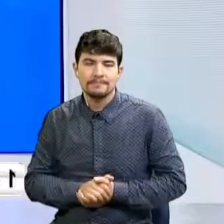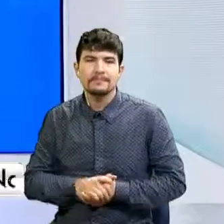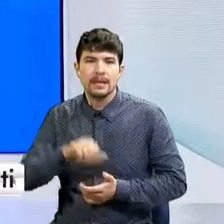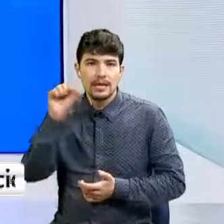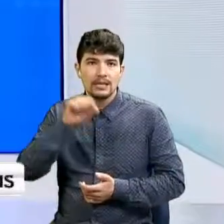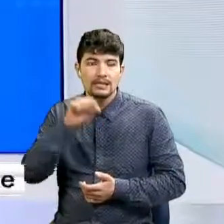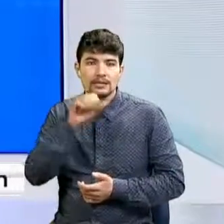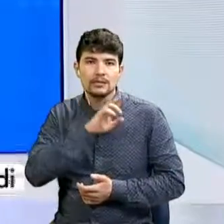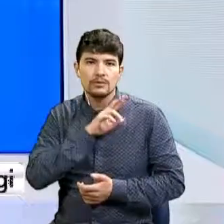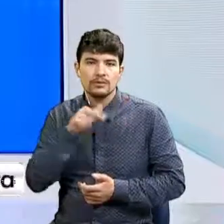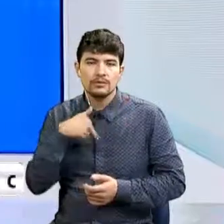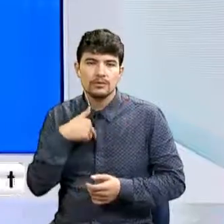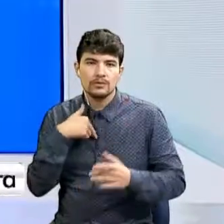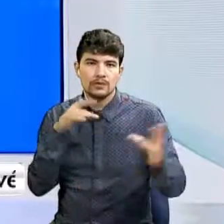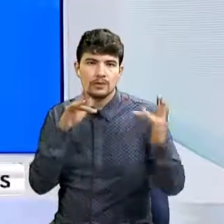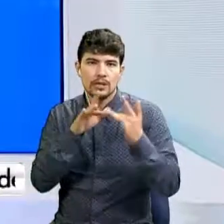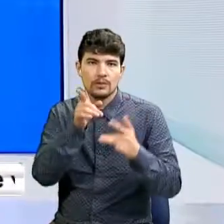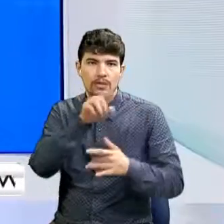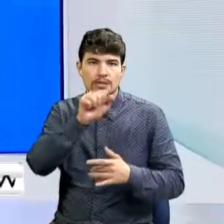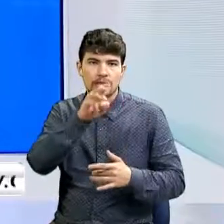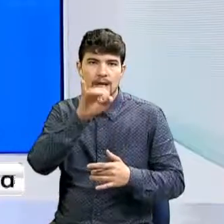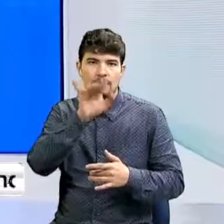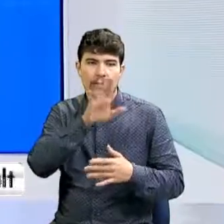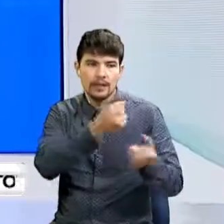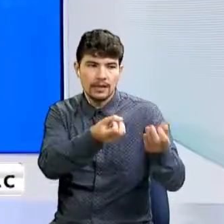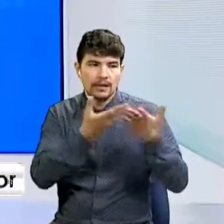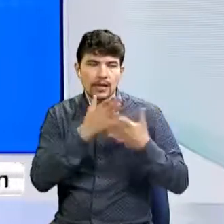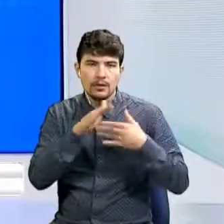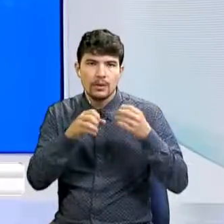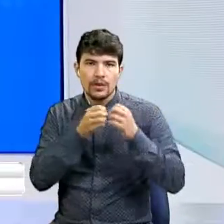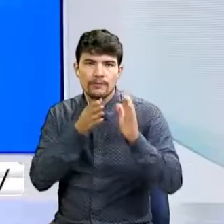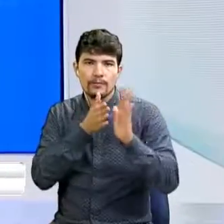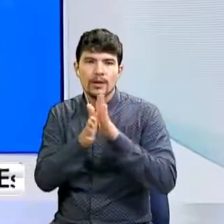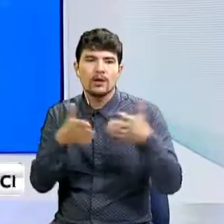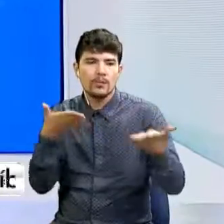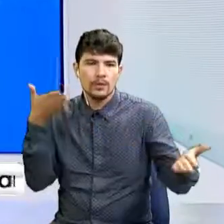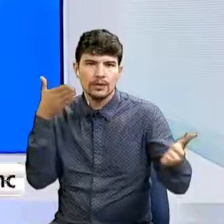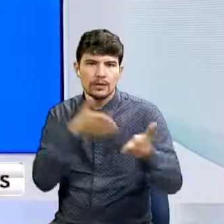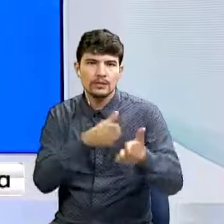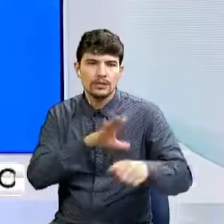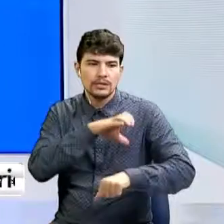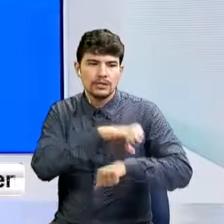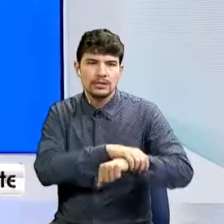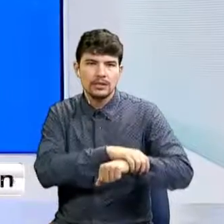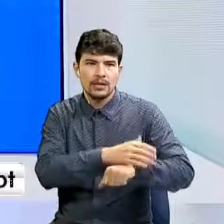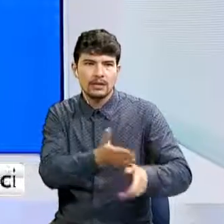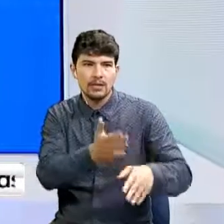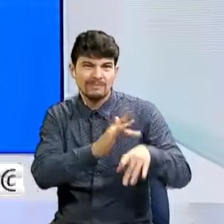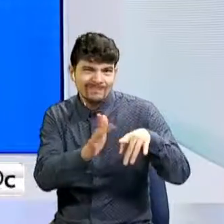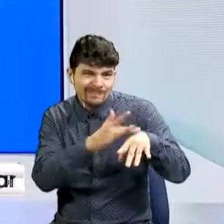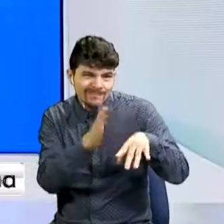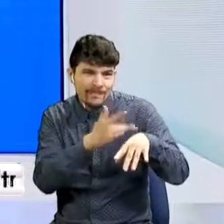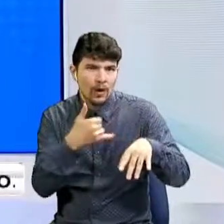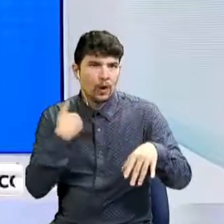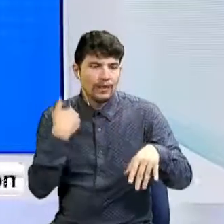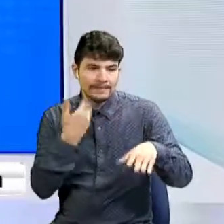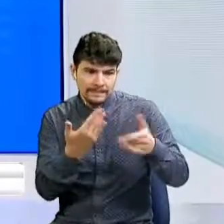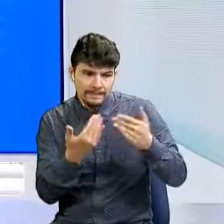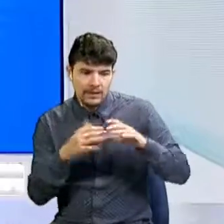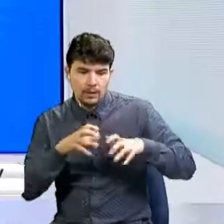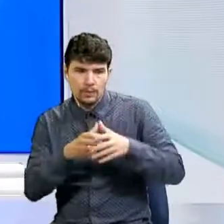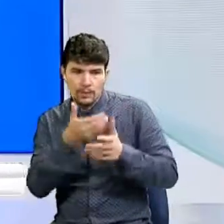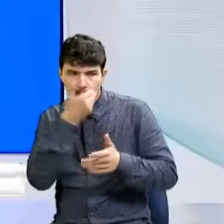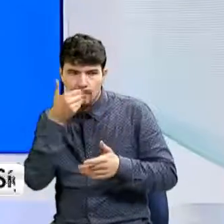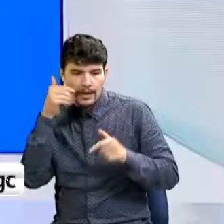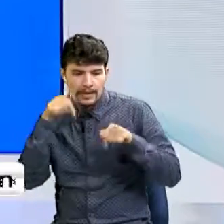y establecemos a esa hora contacto con sam y el castillo para que nos entregue detalles de las denuncias de reclutamiento de menores de edad por parte de bandas criminales en la